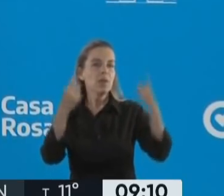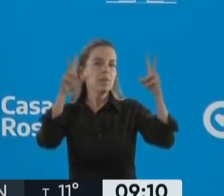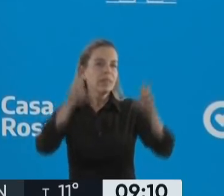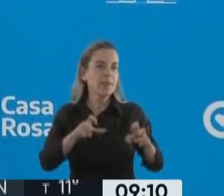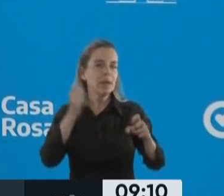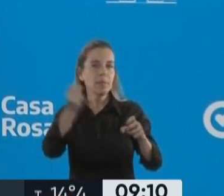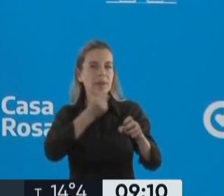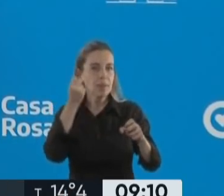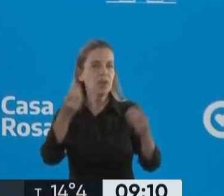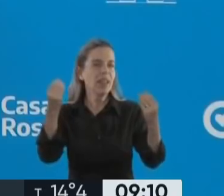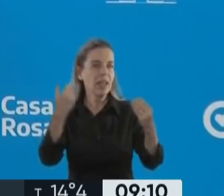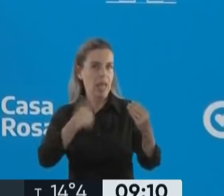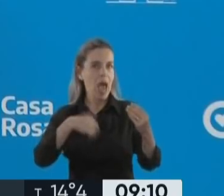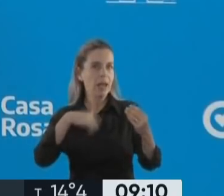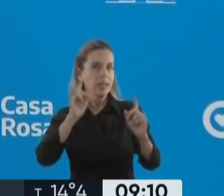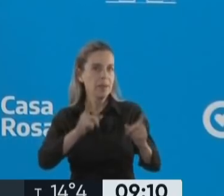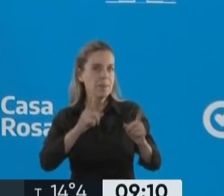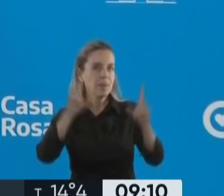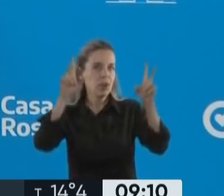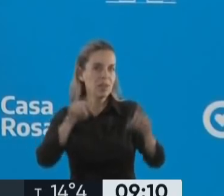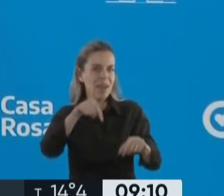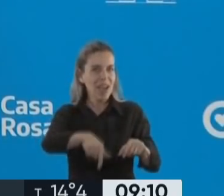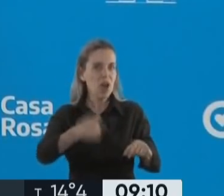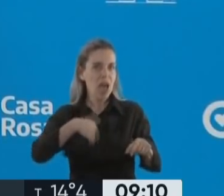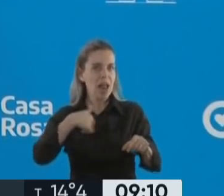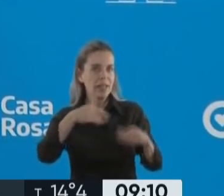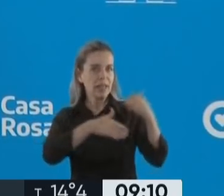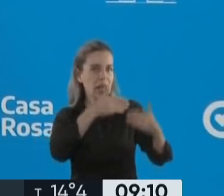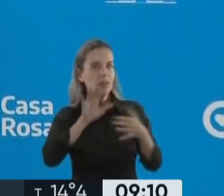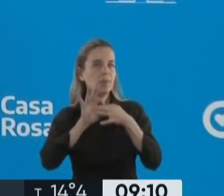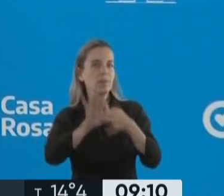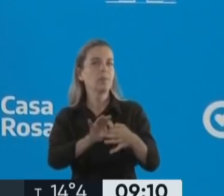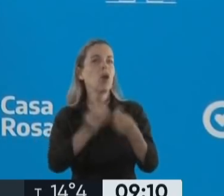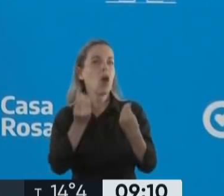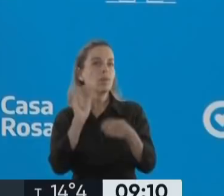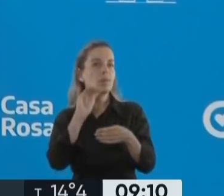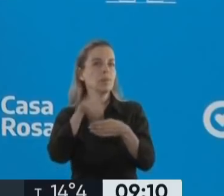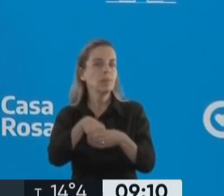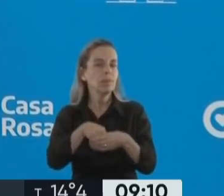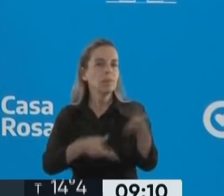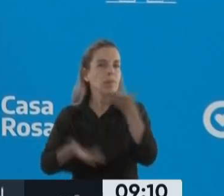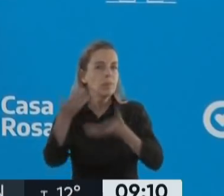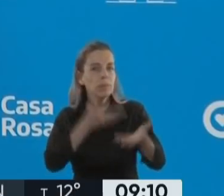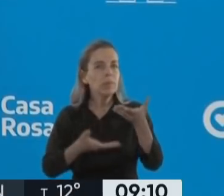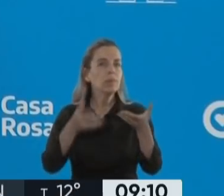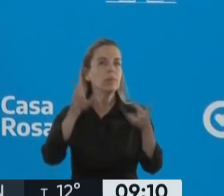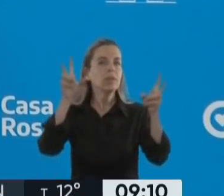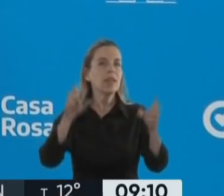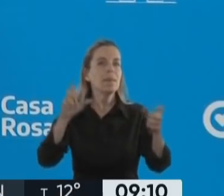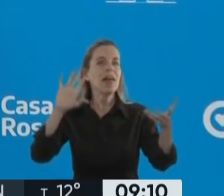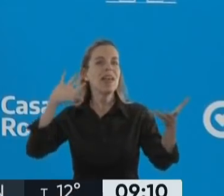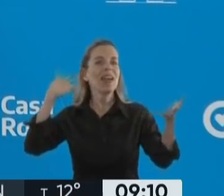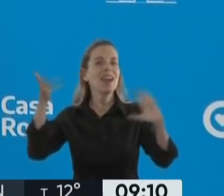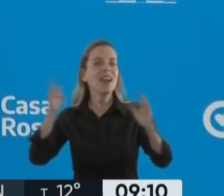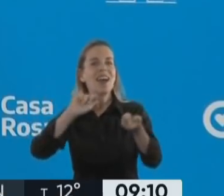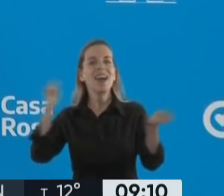temas centrales que la Argentina tiene en discusión en este momento, que tienen que ver con la participación en el cambio climático y cómo se